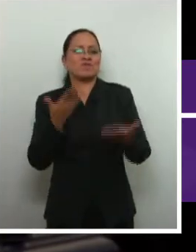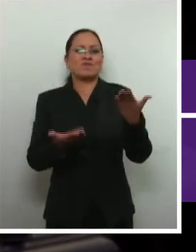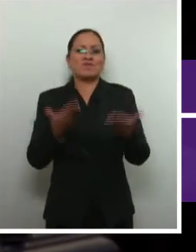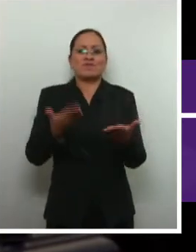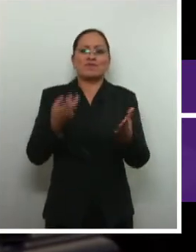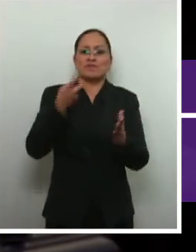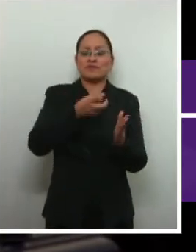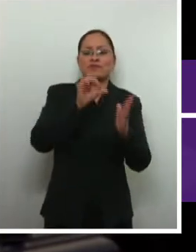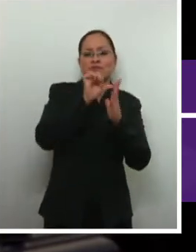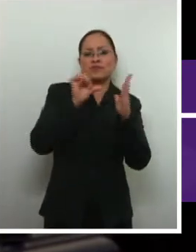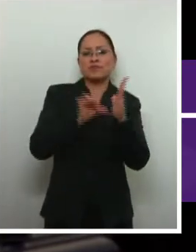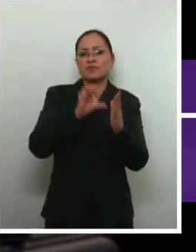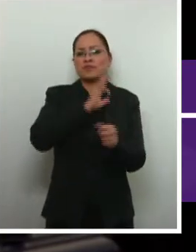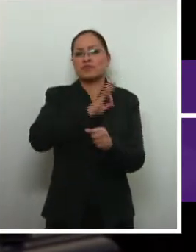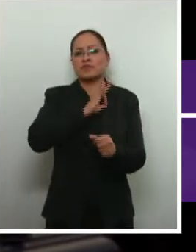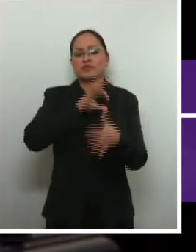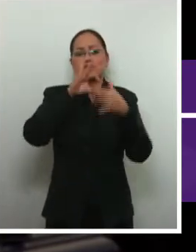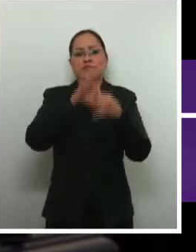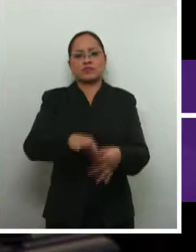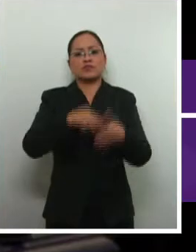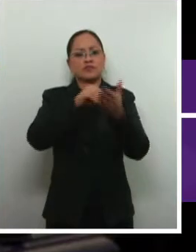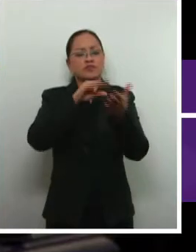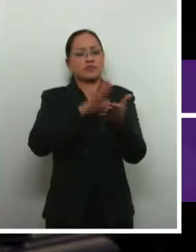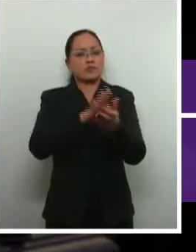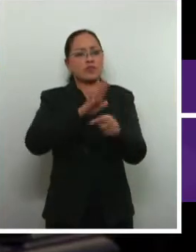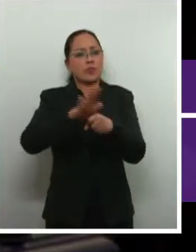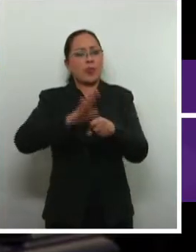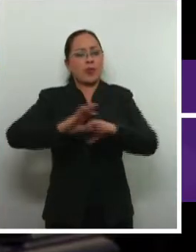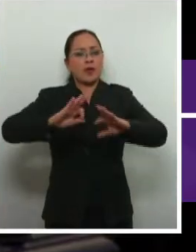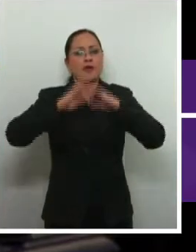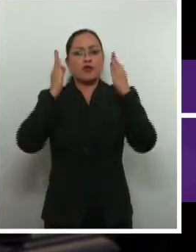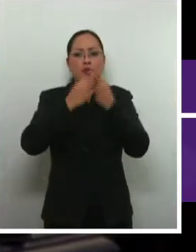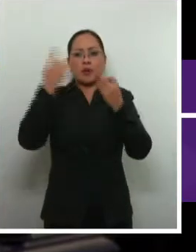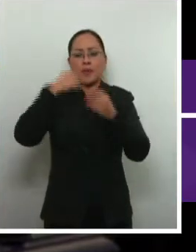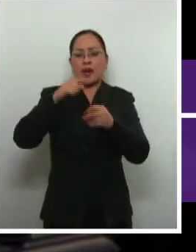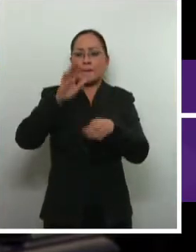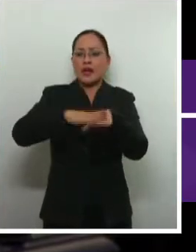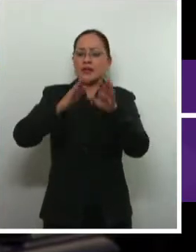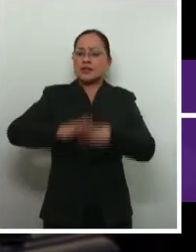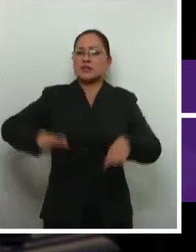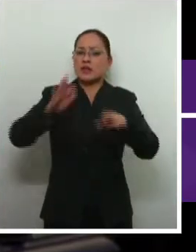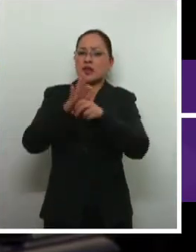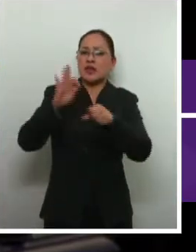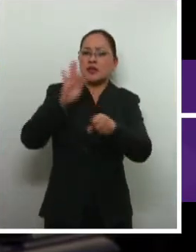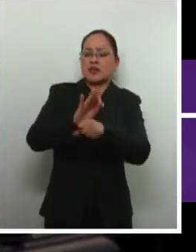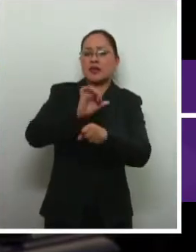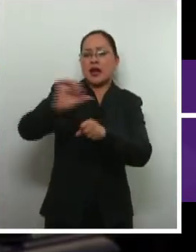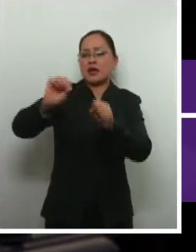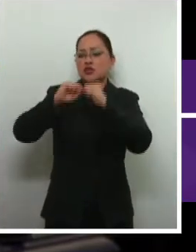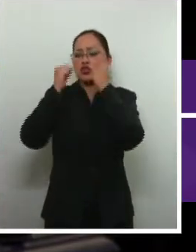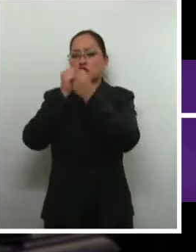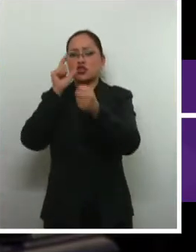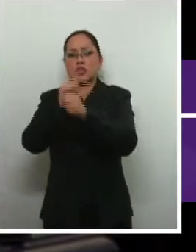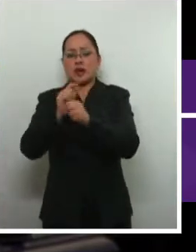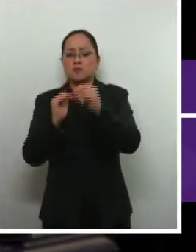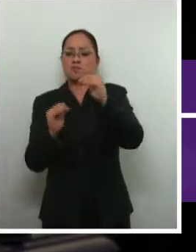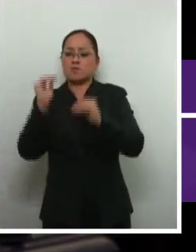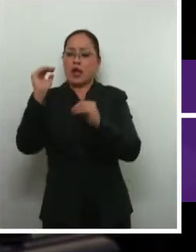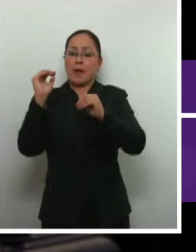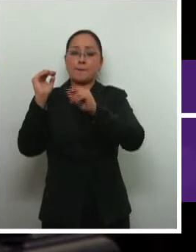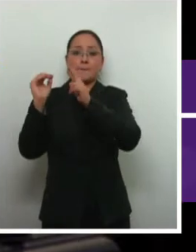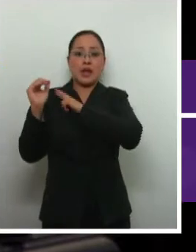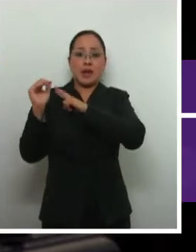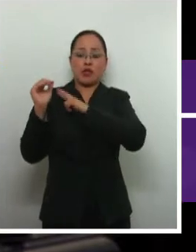este artículo se estableciera algún tipo de prioridad de lo social sobre lo